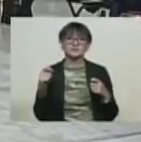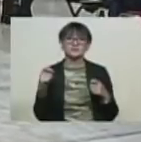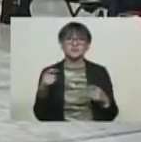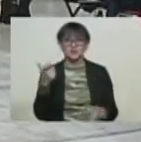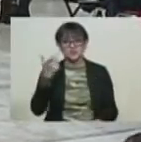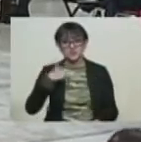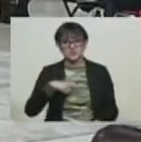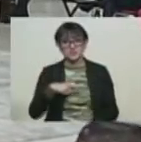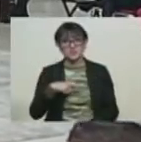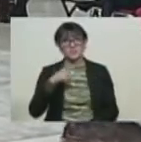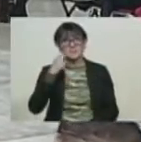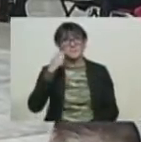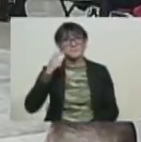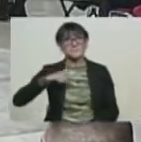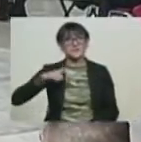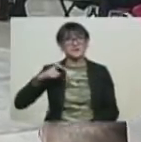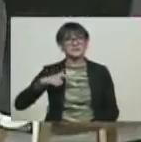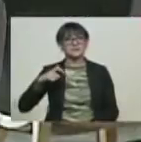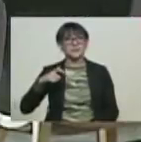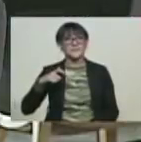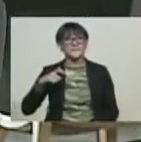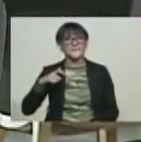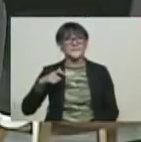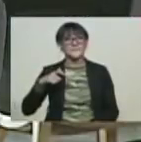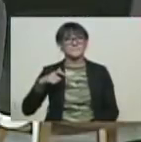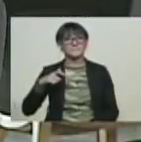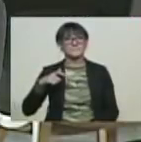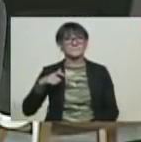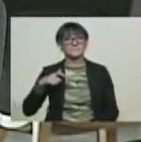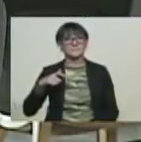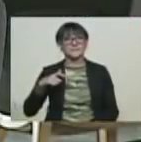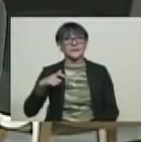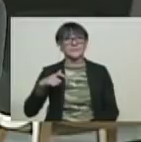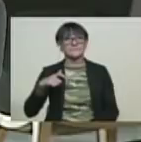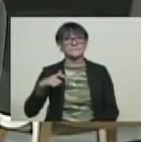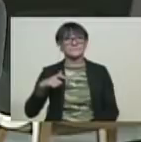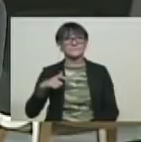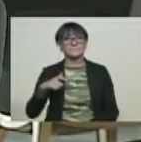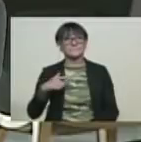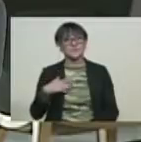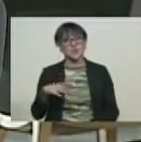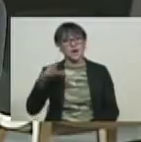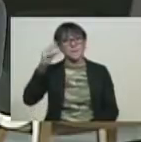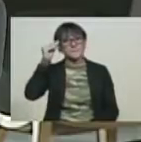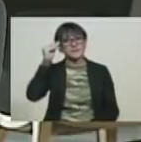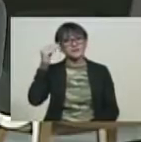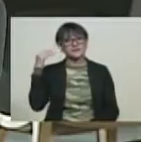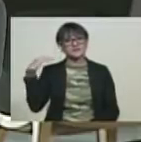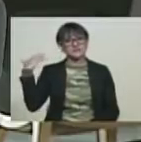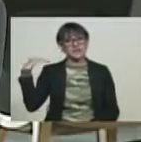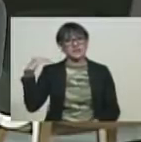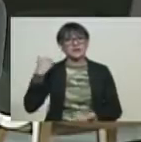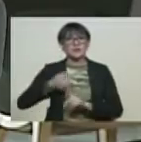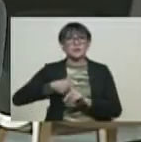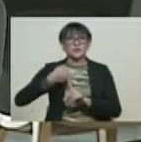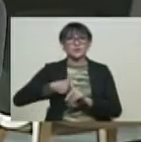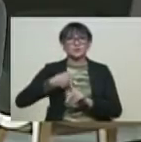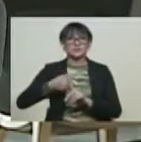Yo soy una persona, les digo, lo aprendí de tantas luchas.